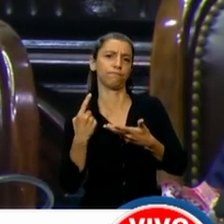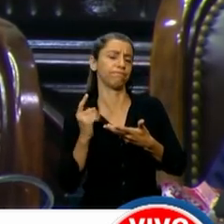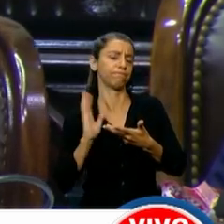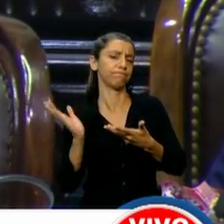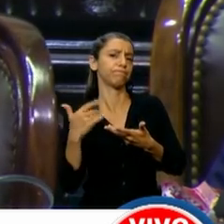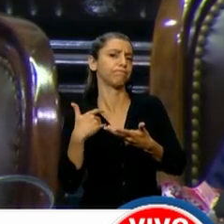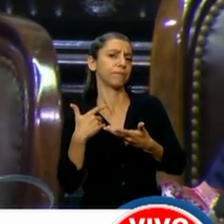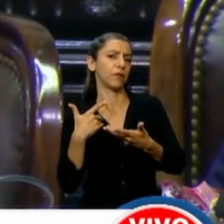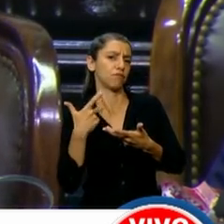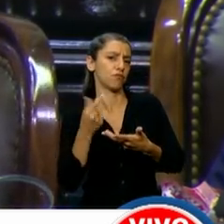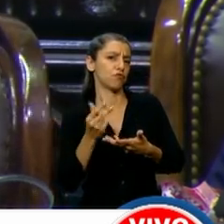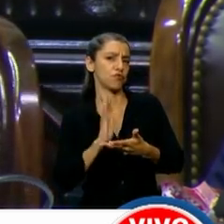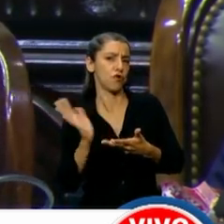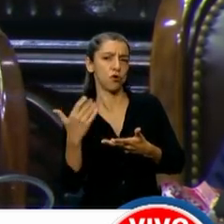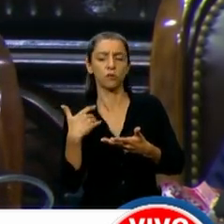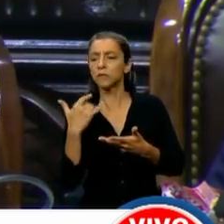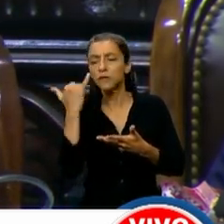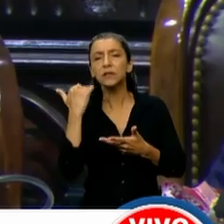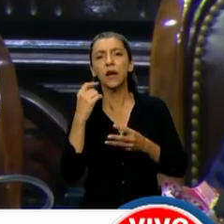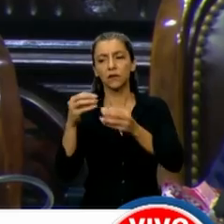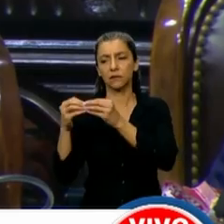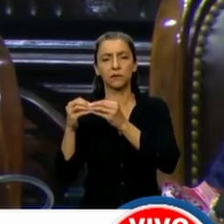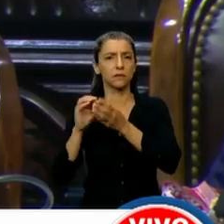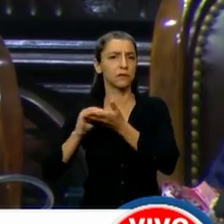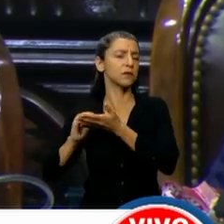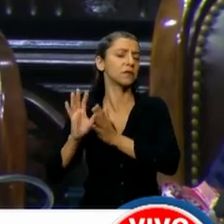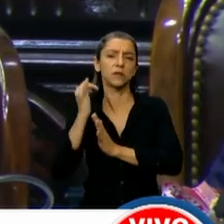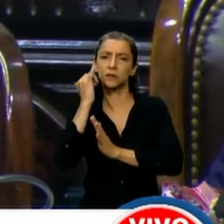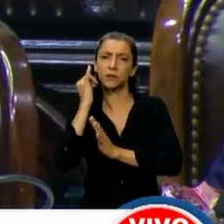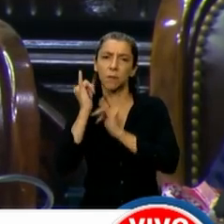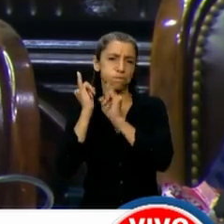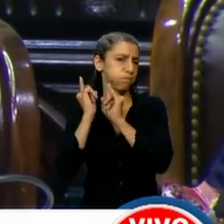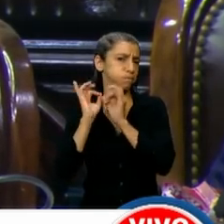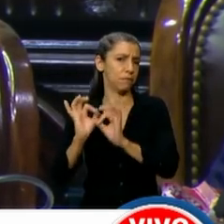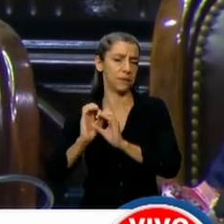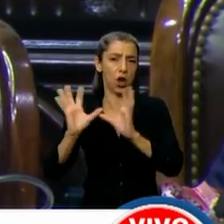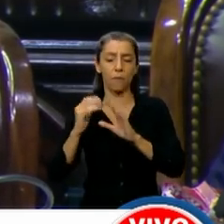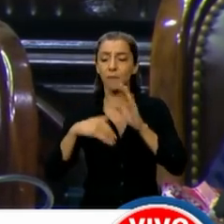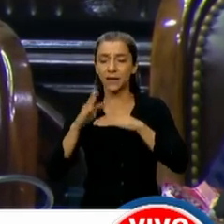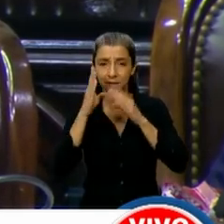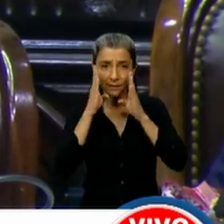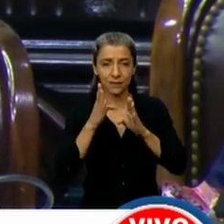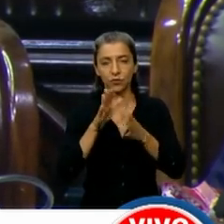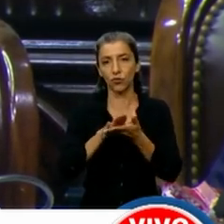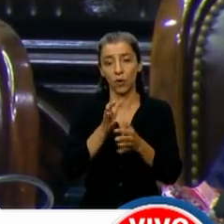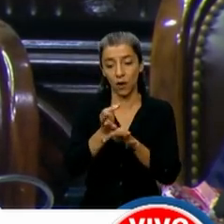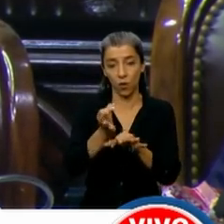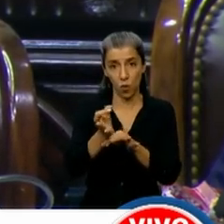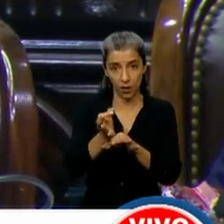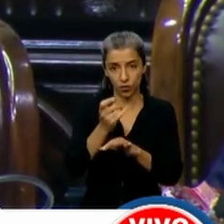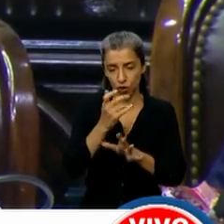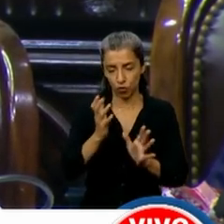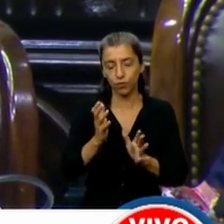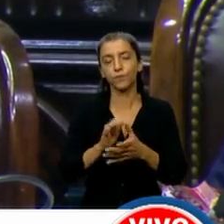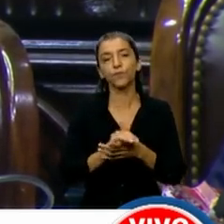compartiendo pero me voy a detener fundamentalmente en la educación mirar de experiencia como